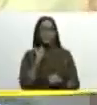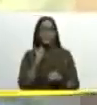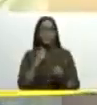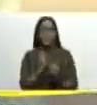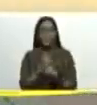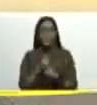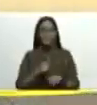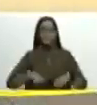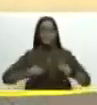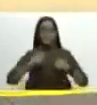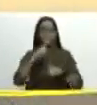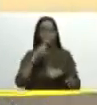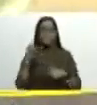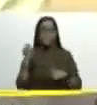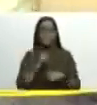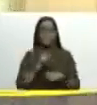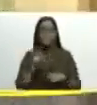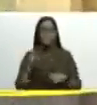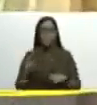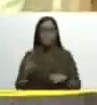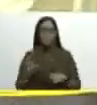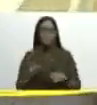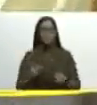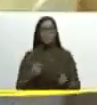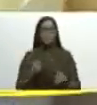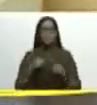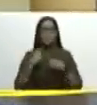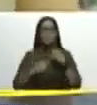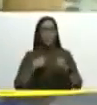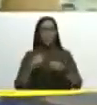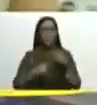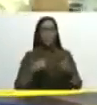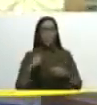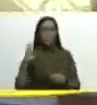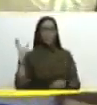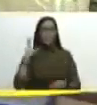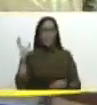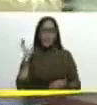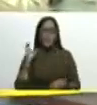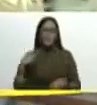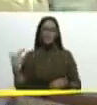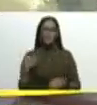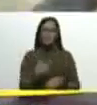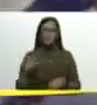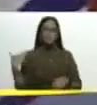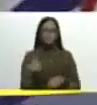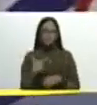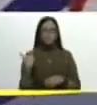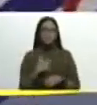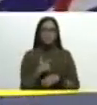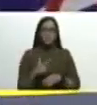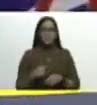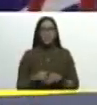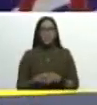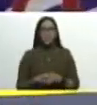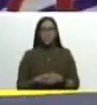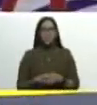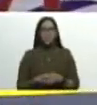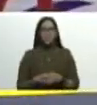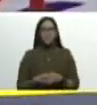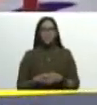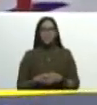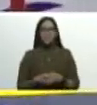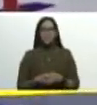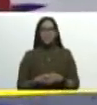100 personas que normalmente lo llevábamos todos los días para Caracas. Este un transporte. Es la sala ontológica. Esta es la sala oncológica. Es